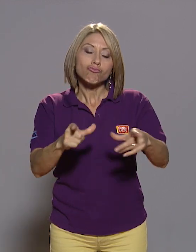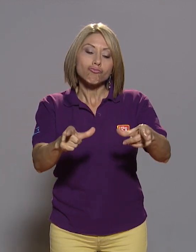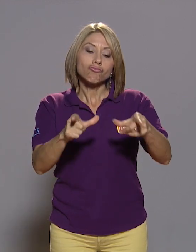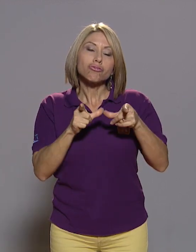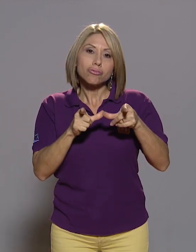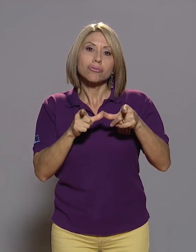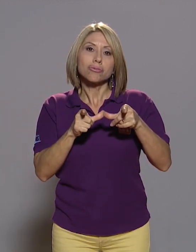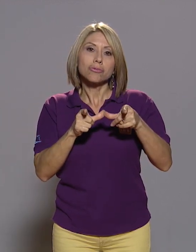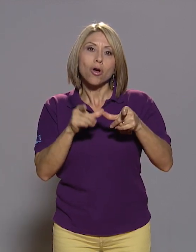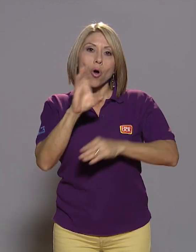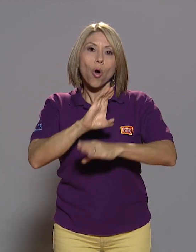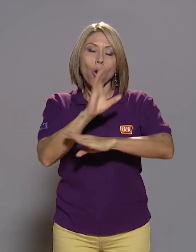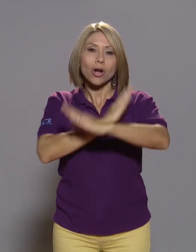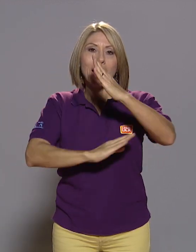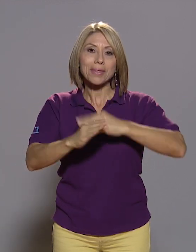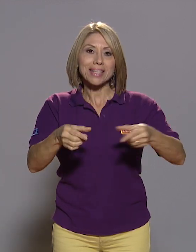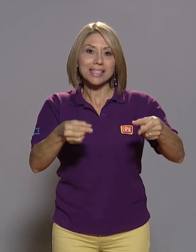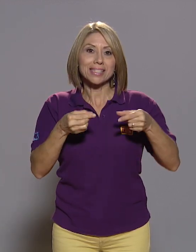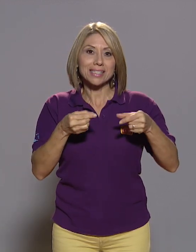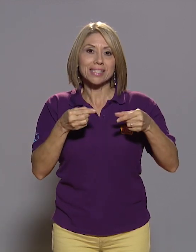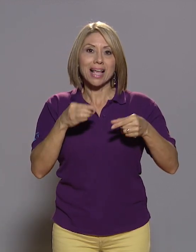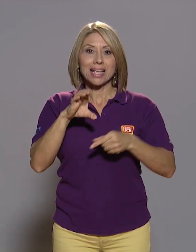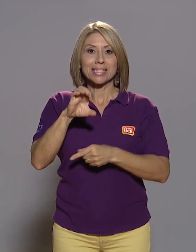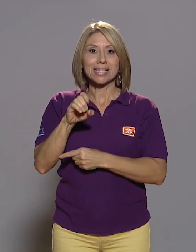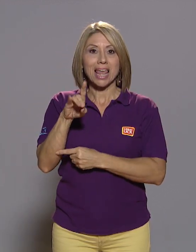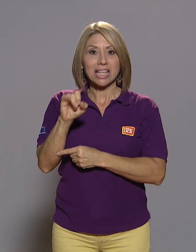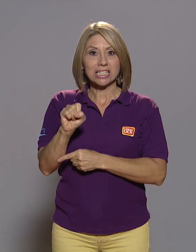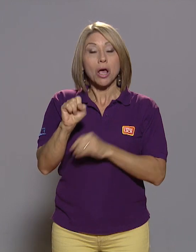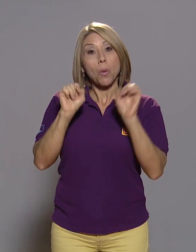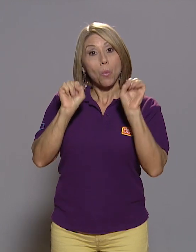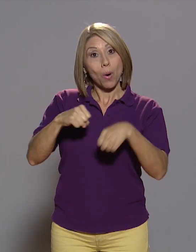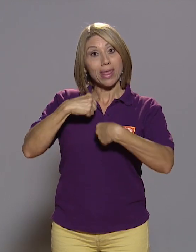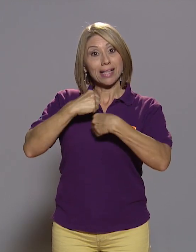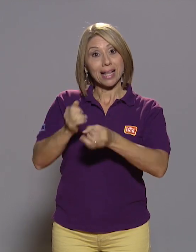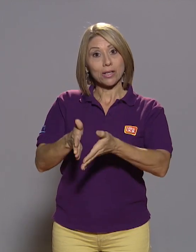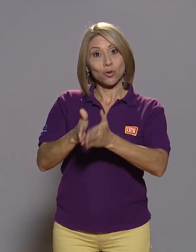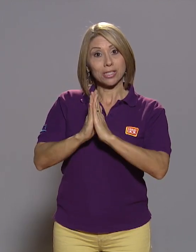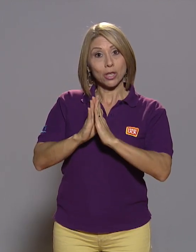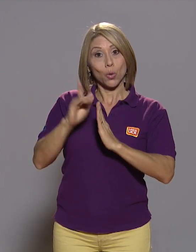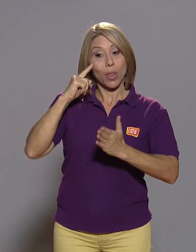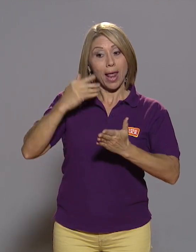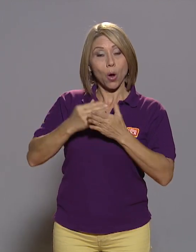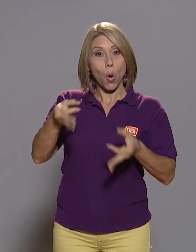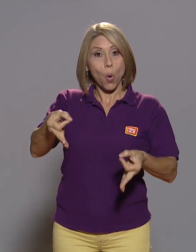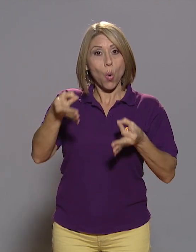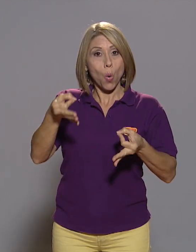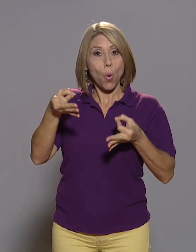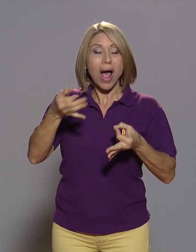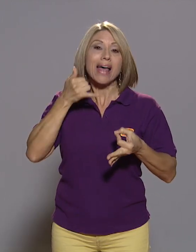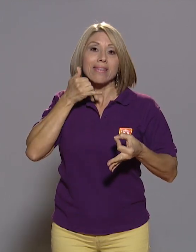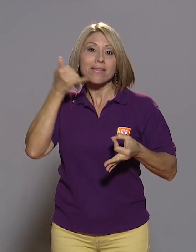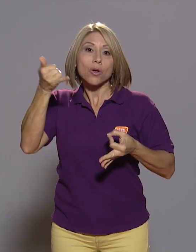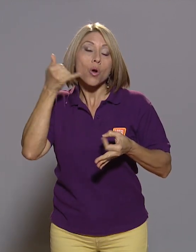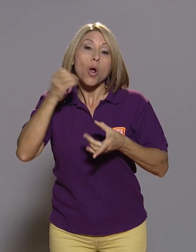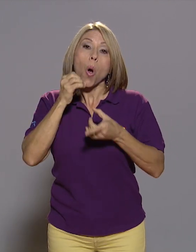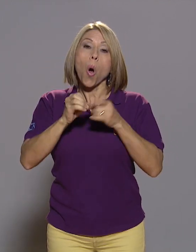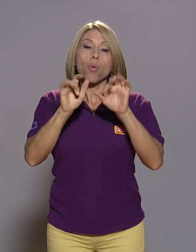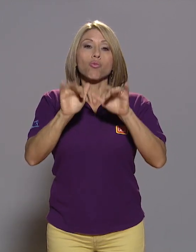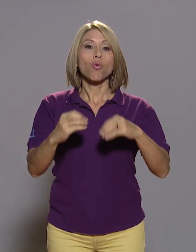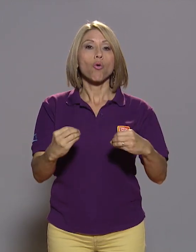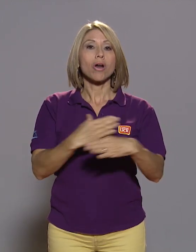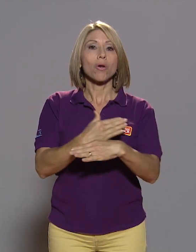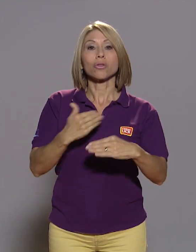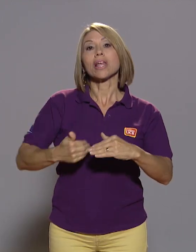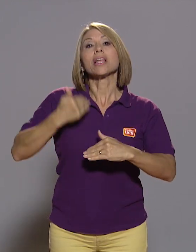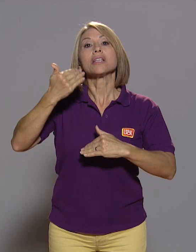CONAPDIS, por el CEDIS, que es muy fácil, incluso vía telefónica, por correo electrónico nos pueden solicitar los formularios y después nada más tienen que